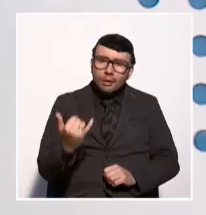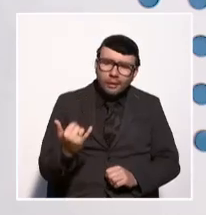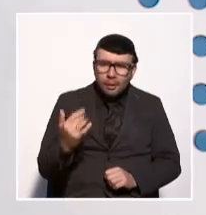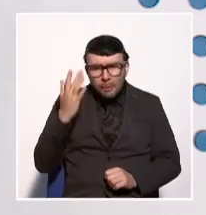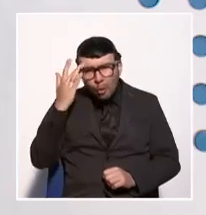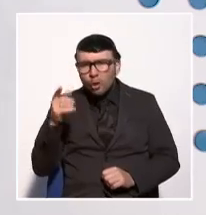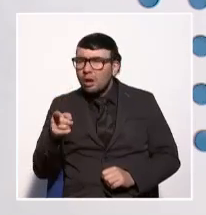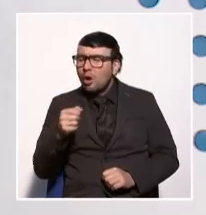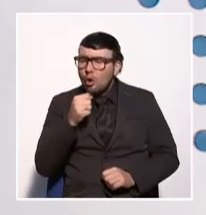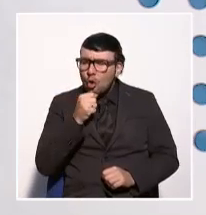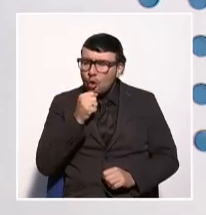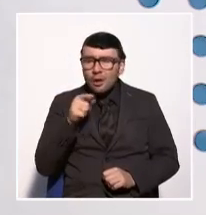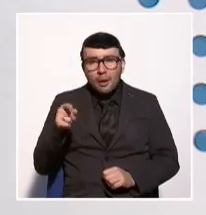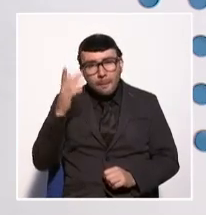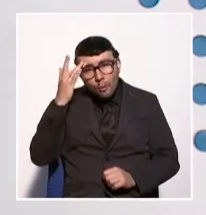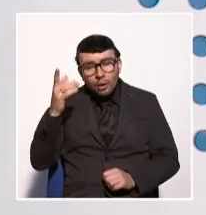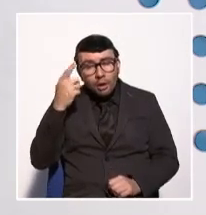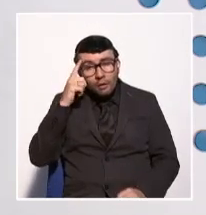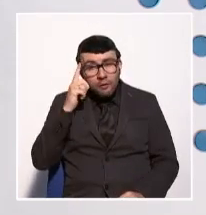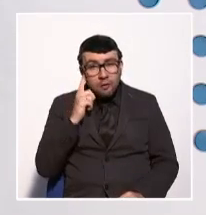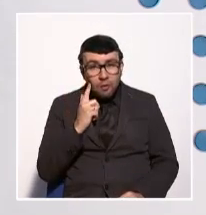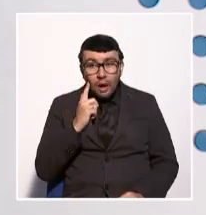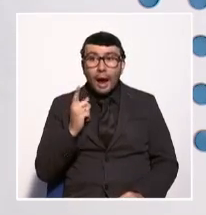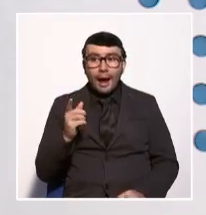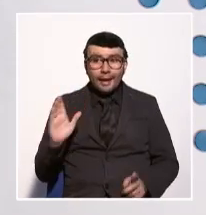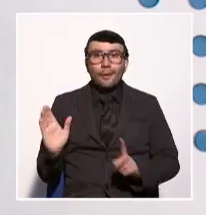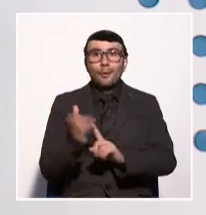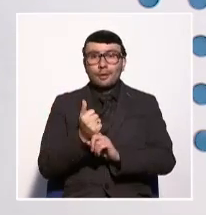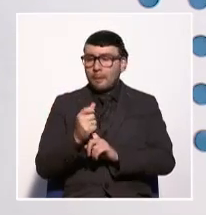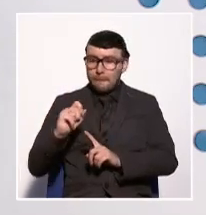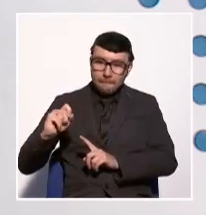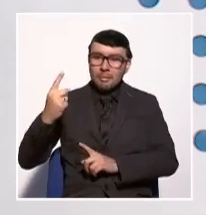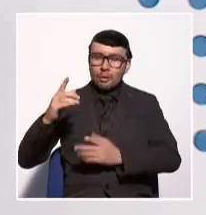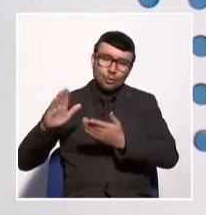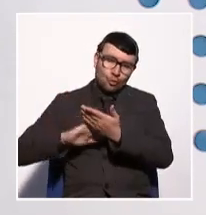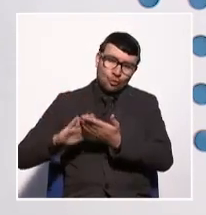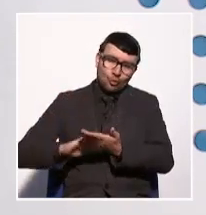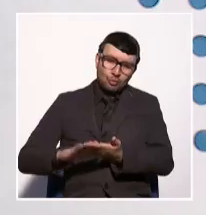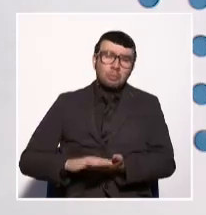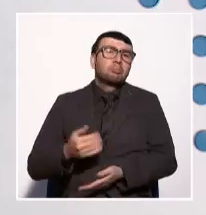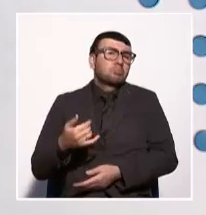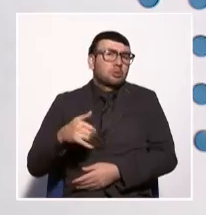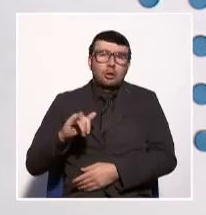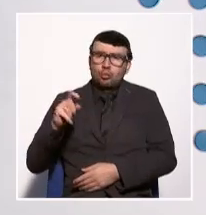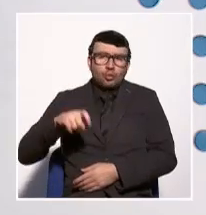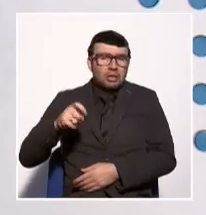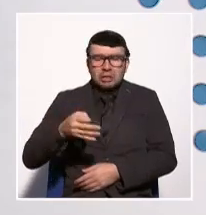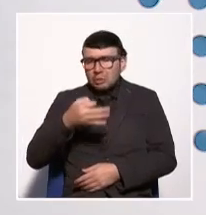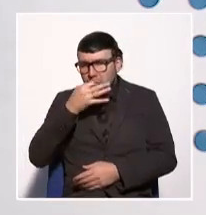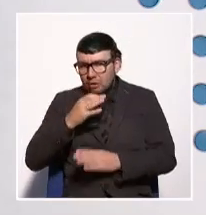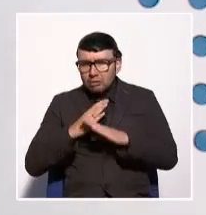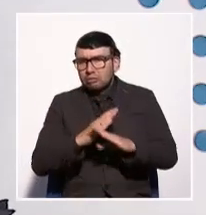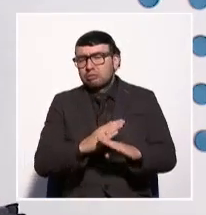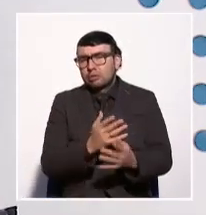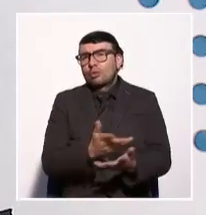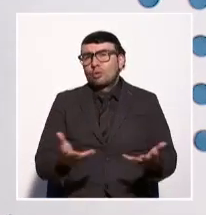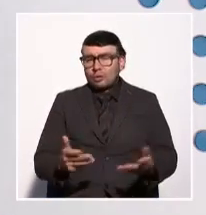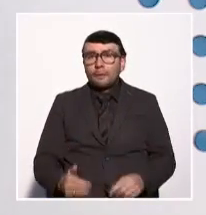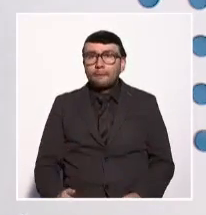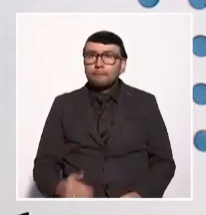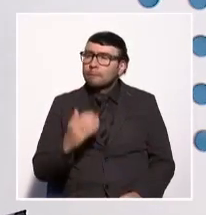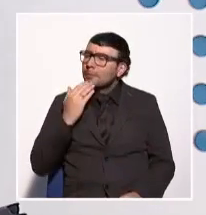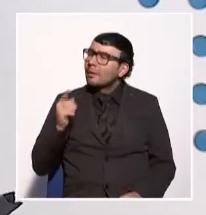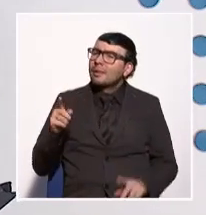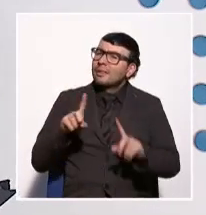la causa de ese proceso patológico para poderla poder evaluar y tratar hablemos un poco de ese tema de la